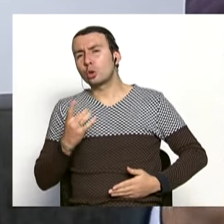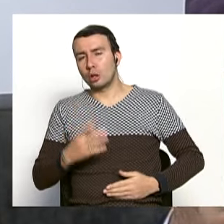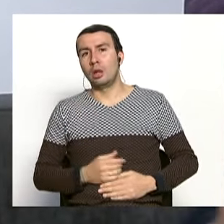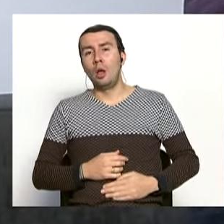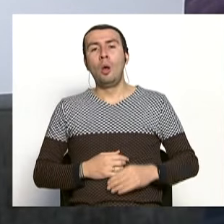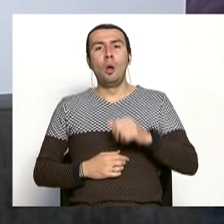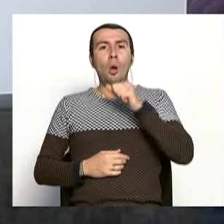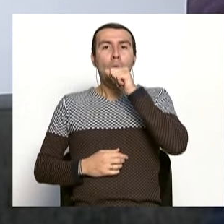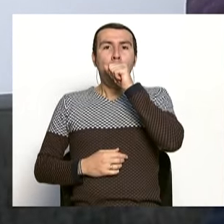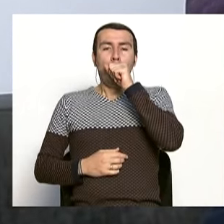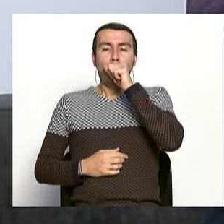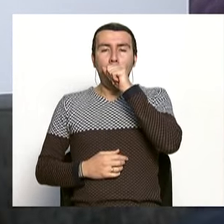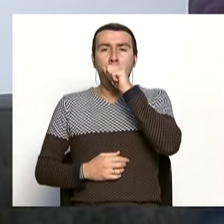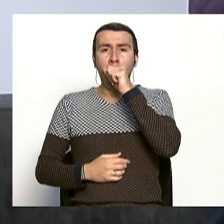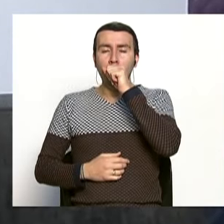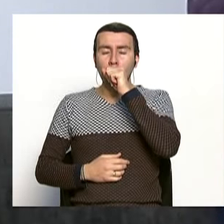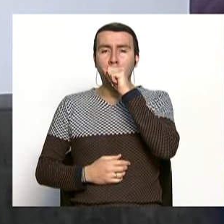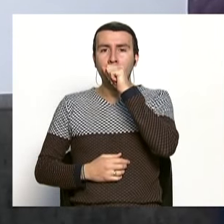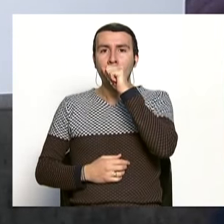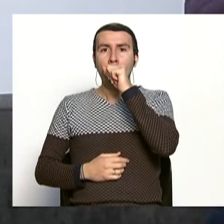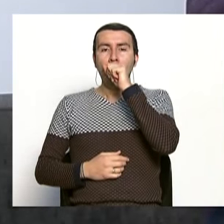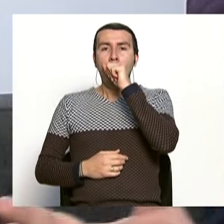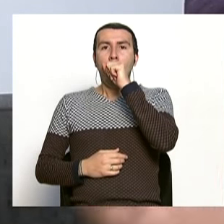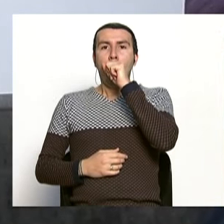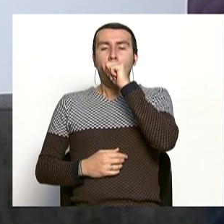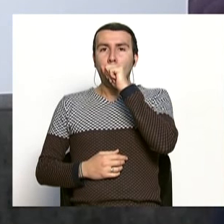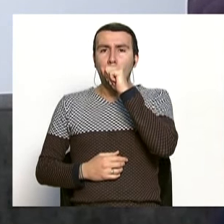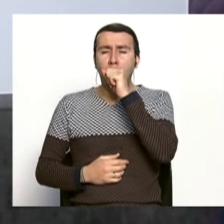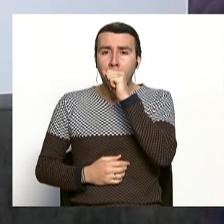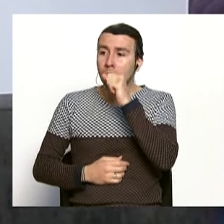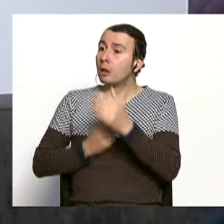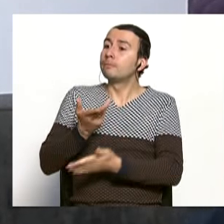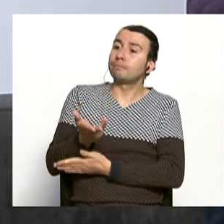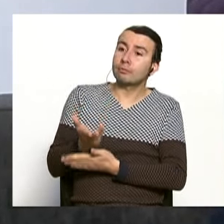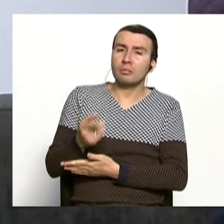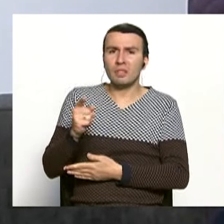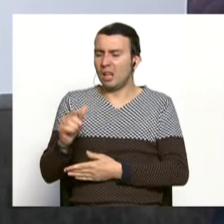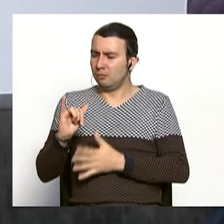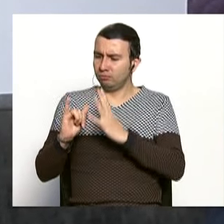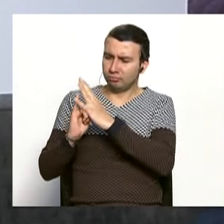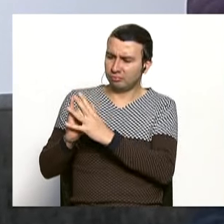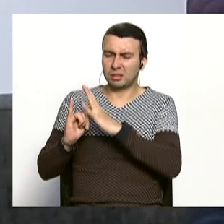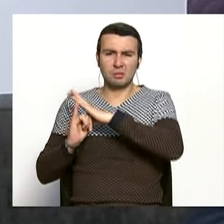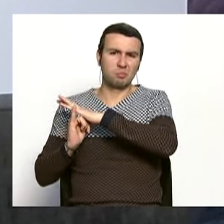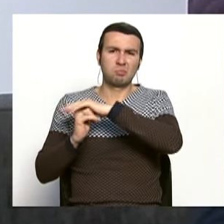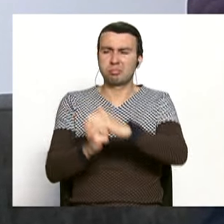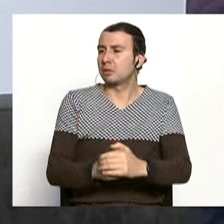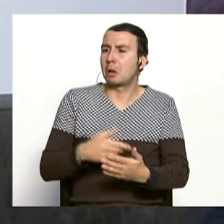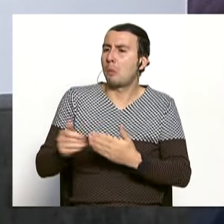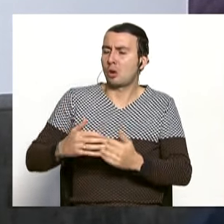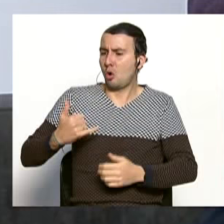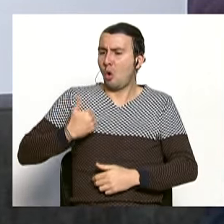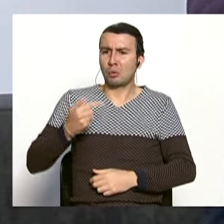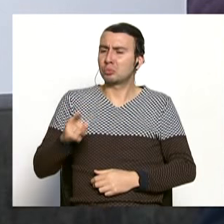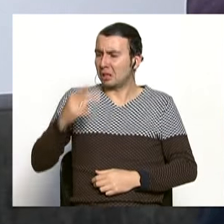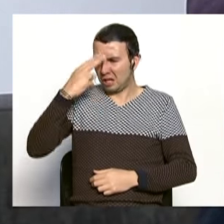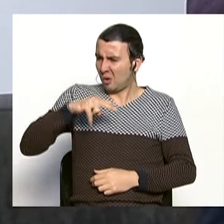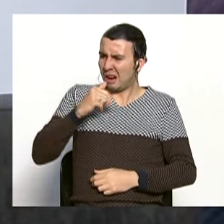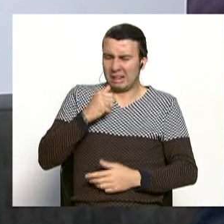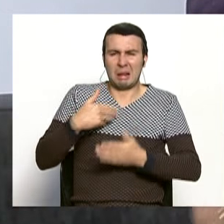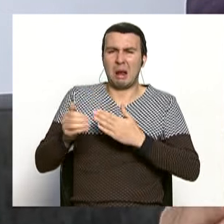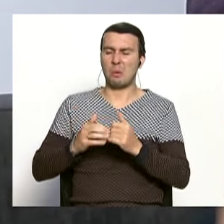siguiente cosa que hay que ofrecerle es extraerles el útero sacarles la matriz No importa que sean jóvenes que no tengan hijos